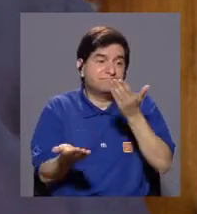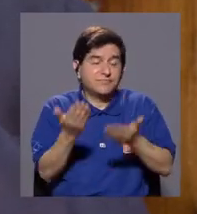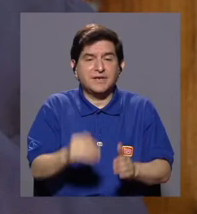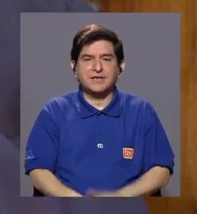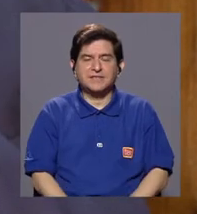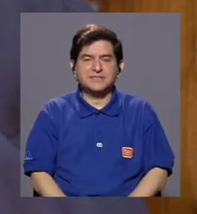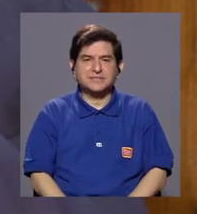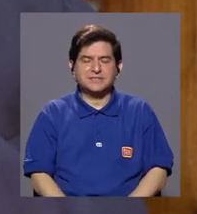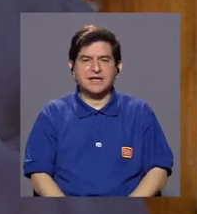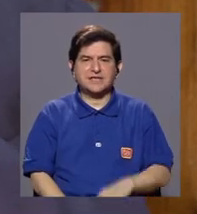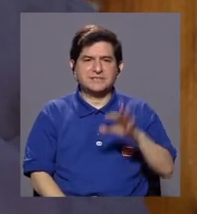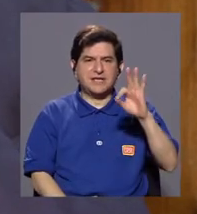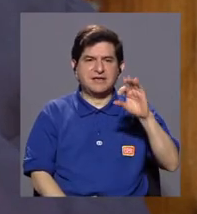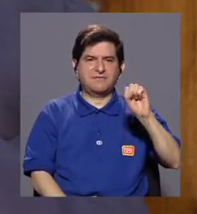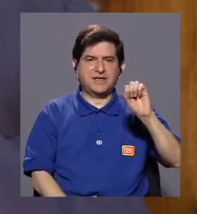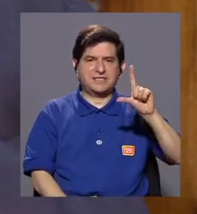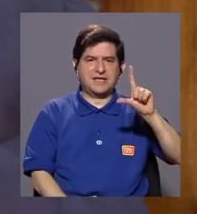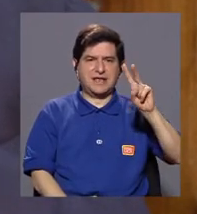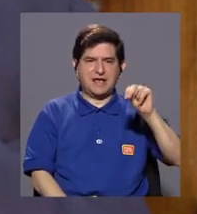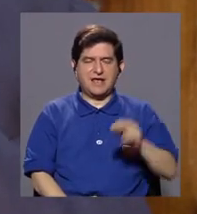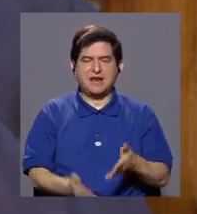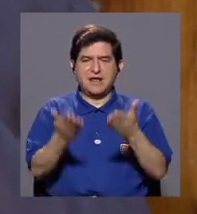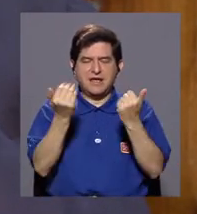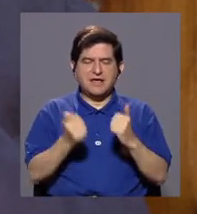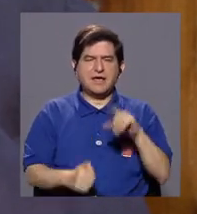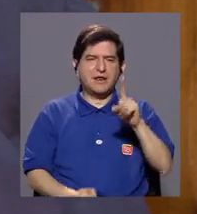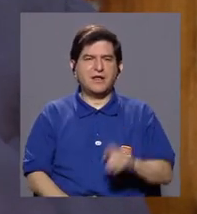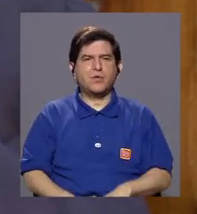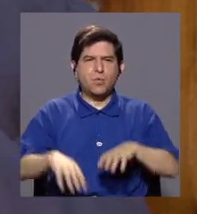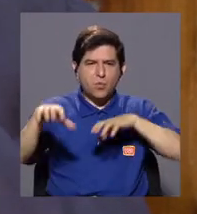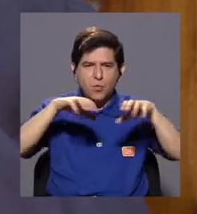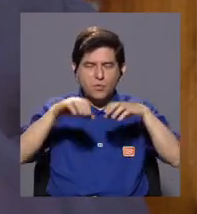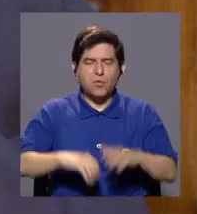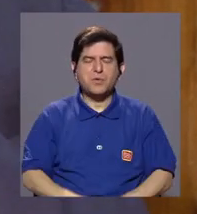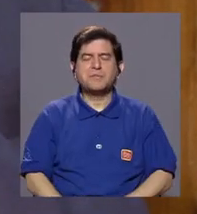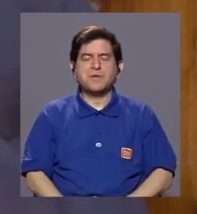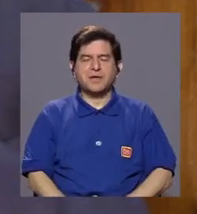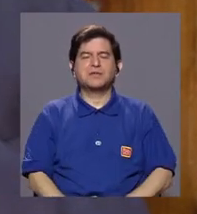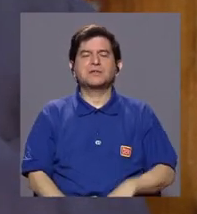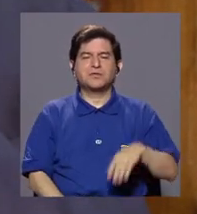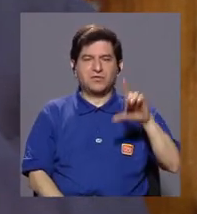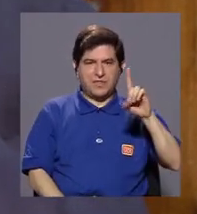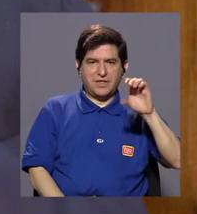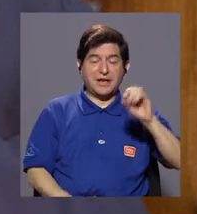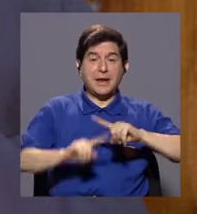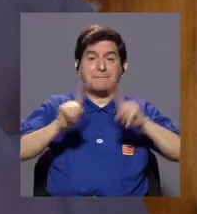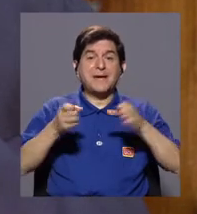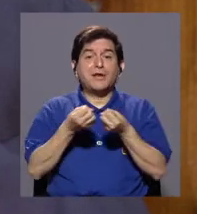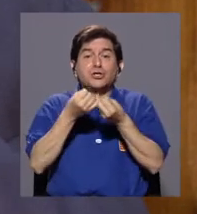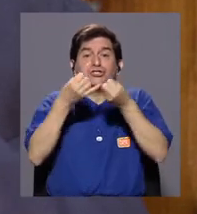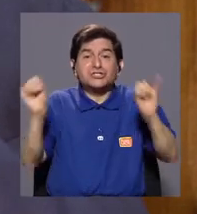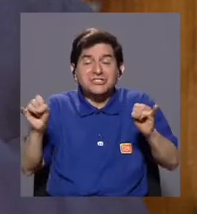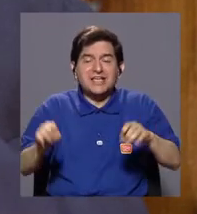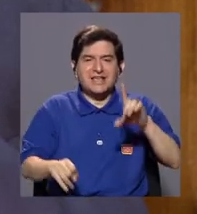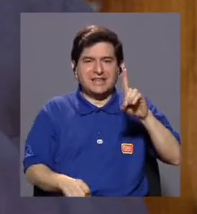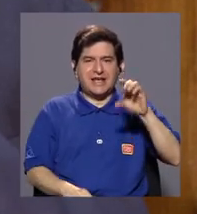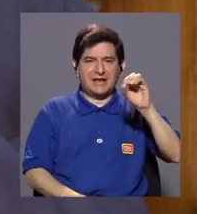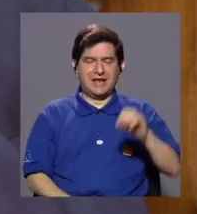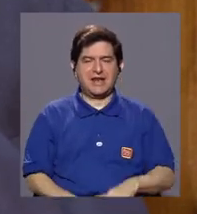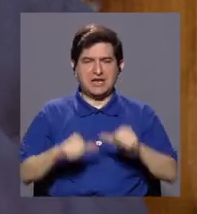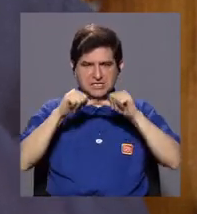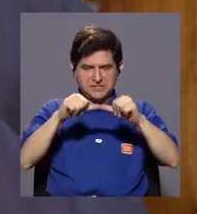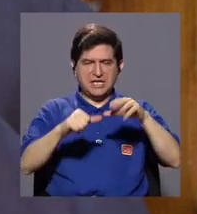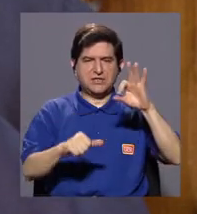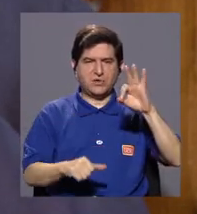Posiblemente para muchos sandinistas lo que quieren es un orteguismo sin Ortega y que continúe el sandinismo